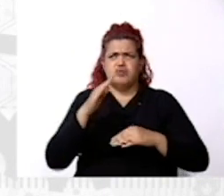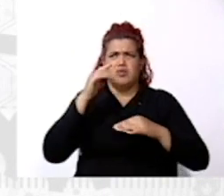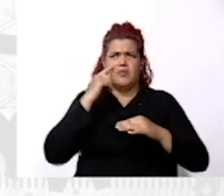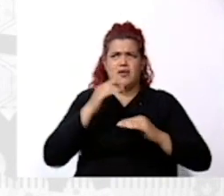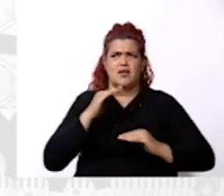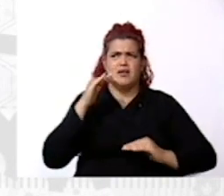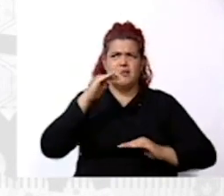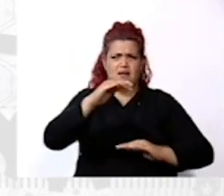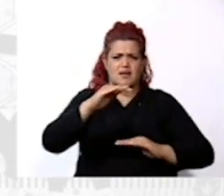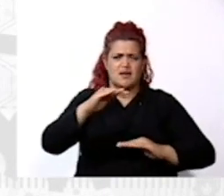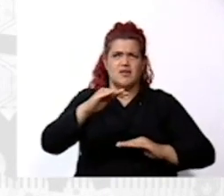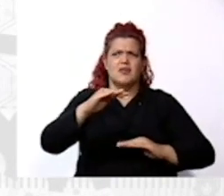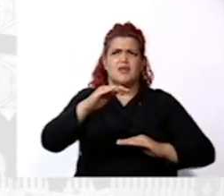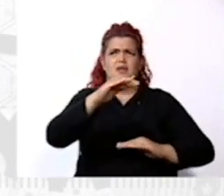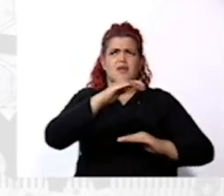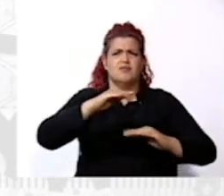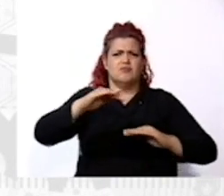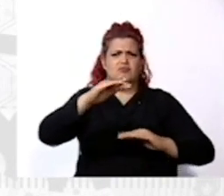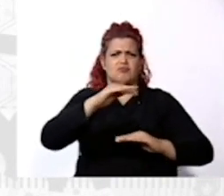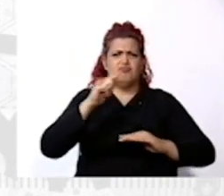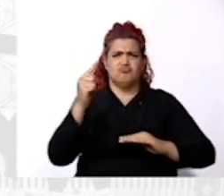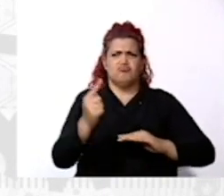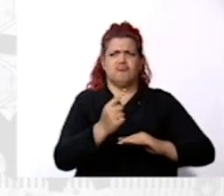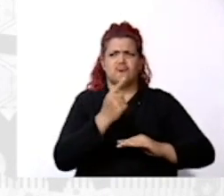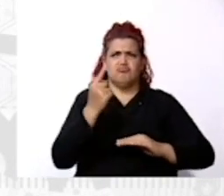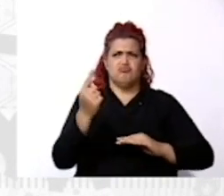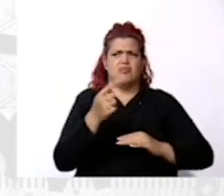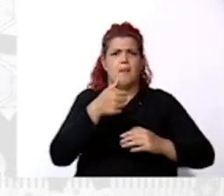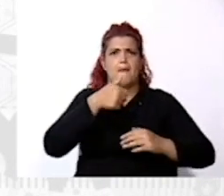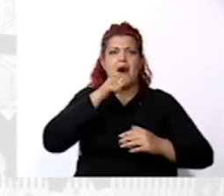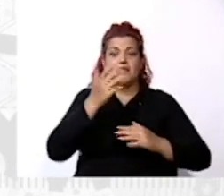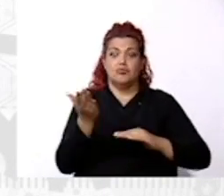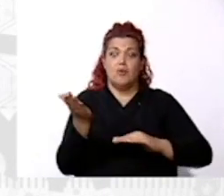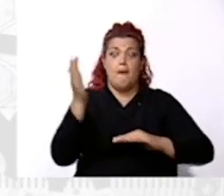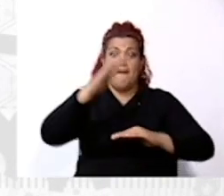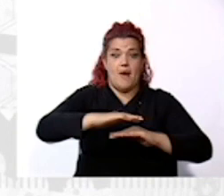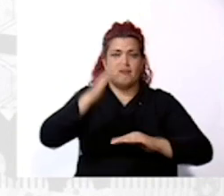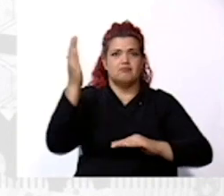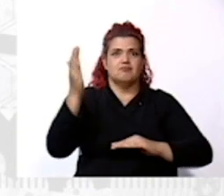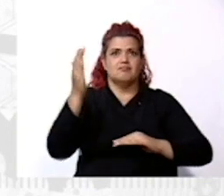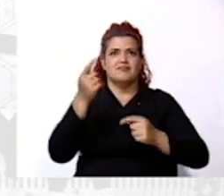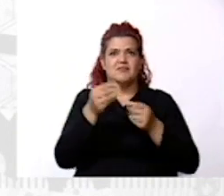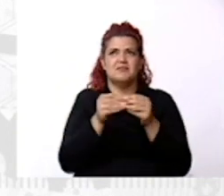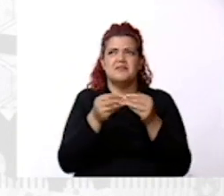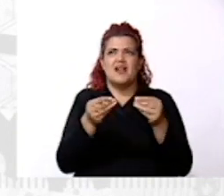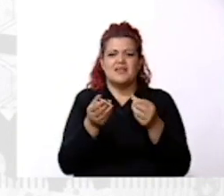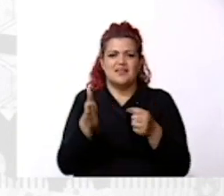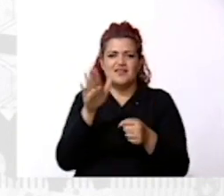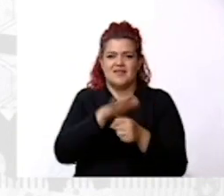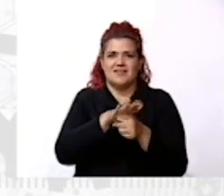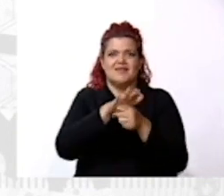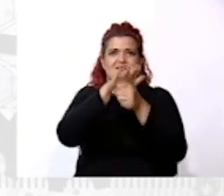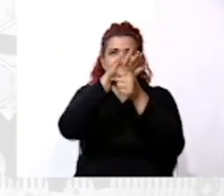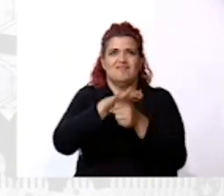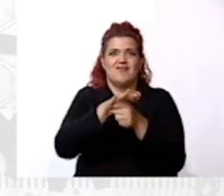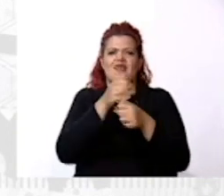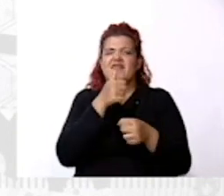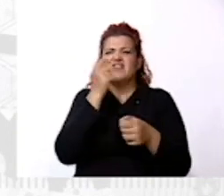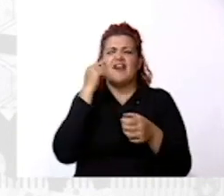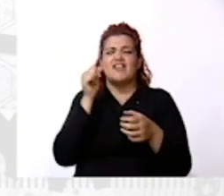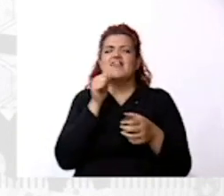una máquina y esa máquina da vuelta y el vaso sale tapado con... sale tapado y ya nos podemos tomar el